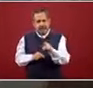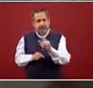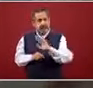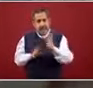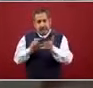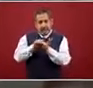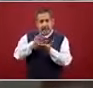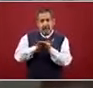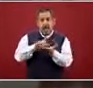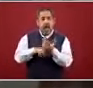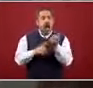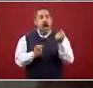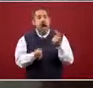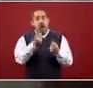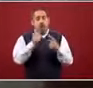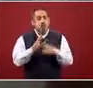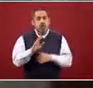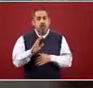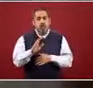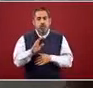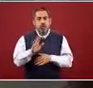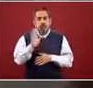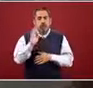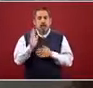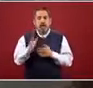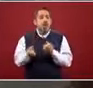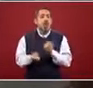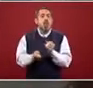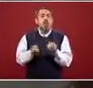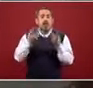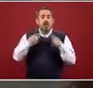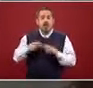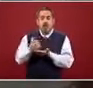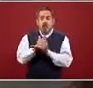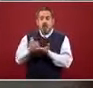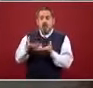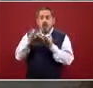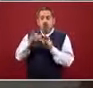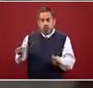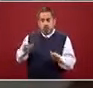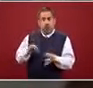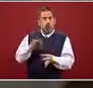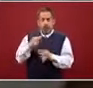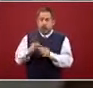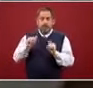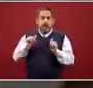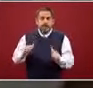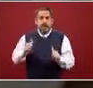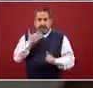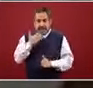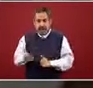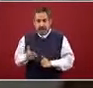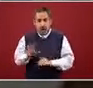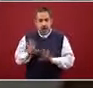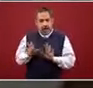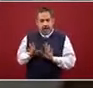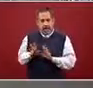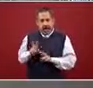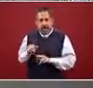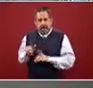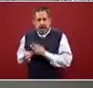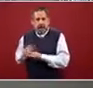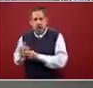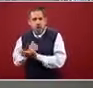tiene registro de algunos casos que ya estén aliviados. No sé si ya se cuente con esa información o que vaya ya de salida.